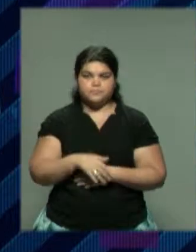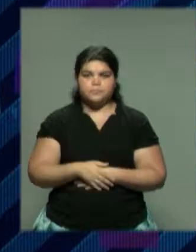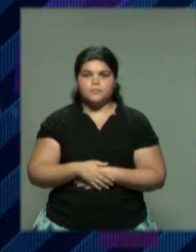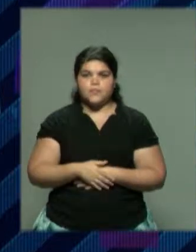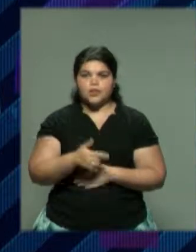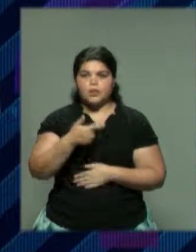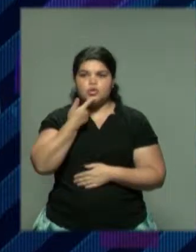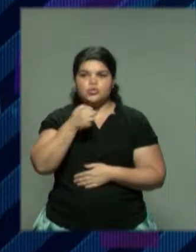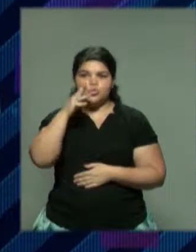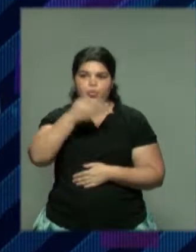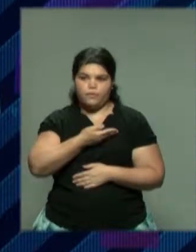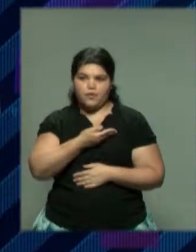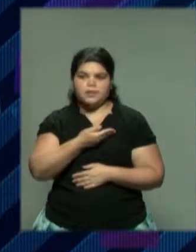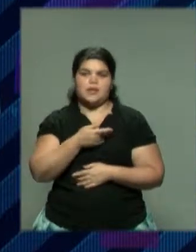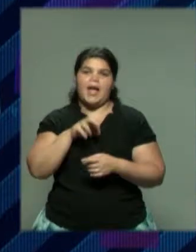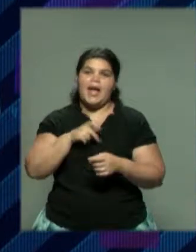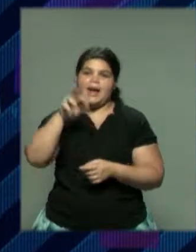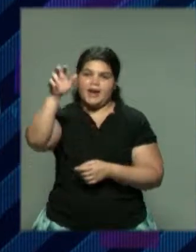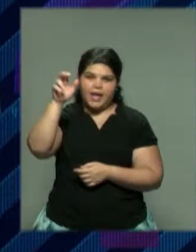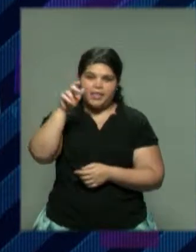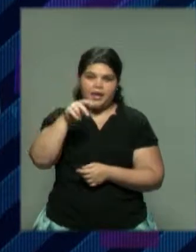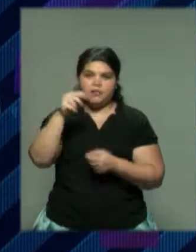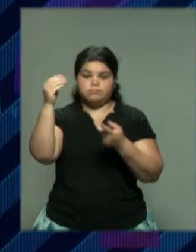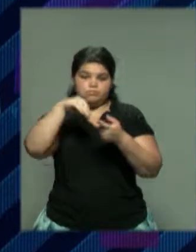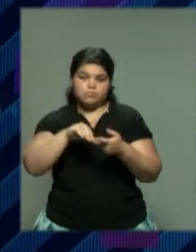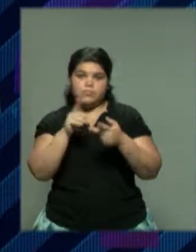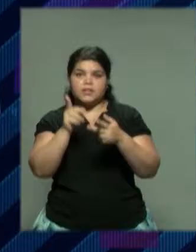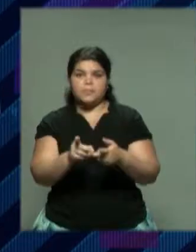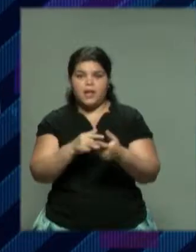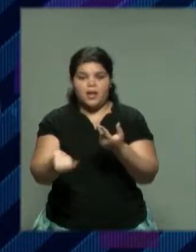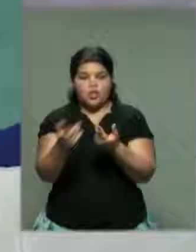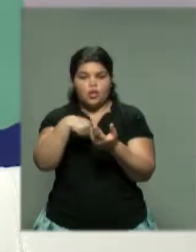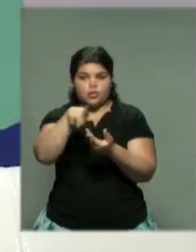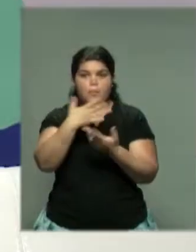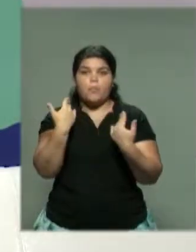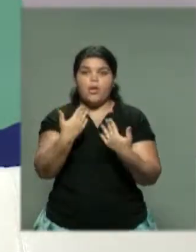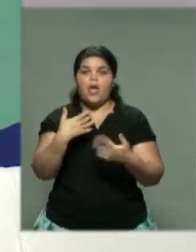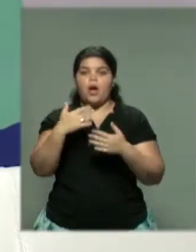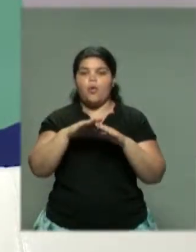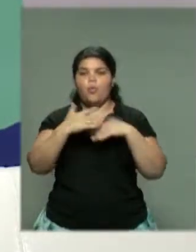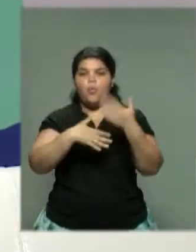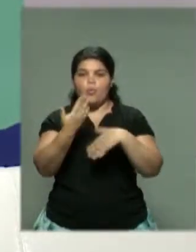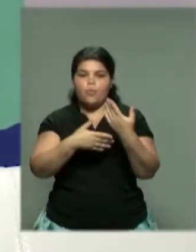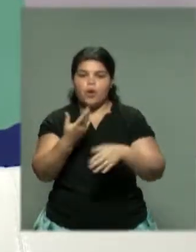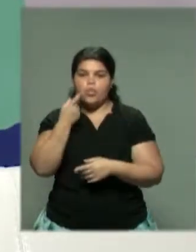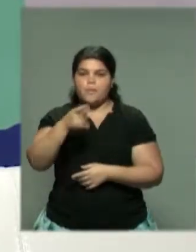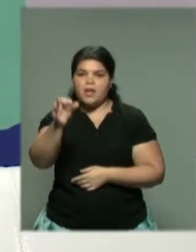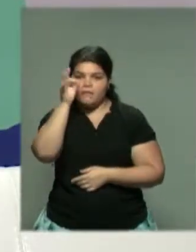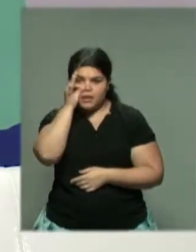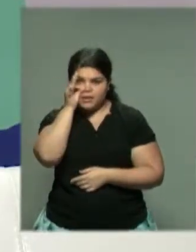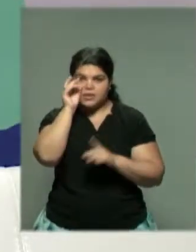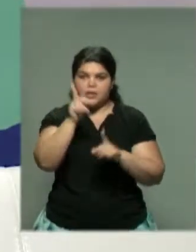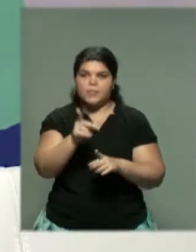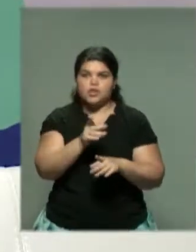skate y escalada pueden formar parte de los Juegos Olímpicos 2020. La federación es clave porque disciplinas como